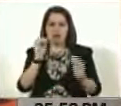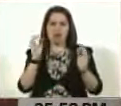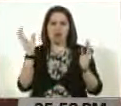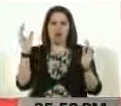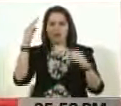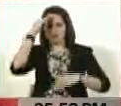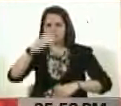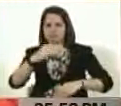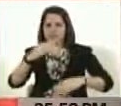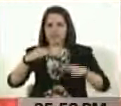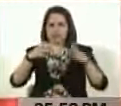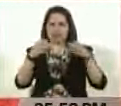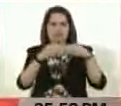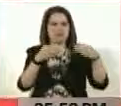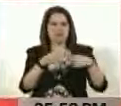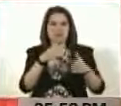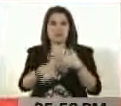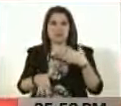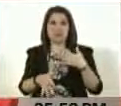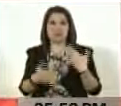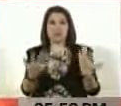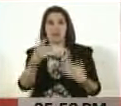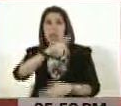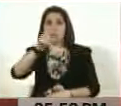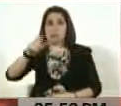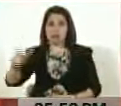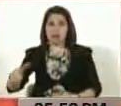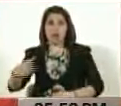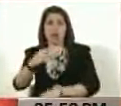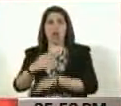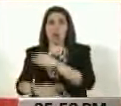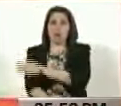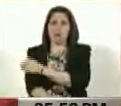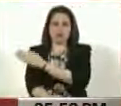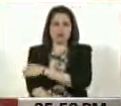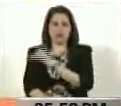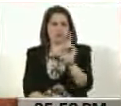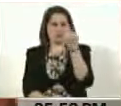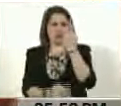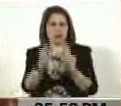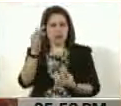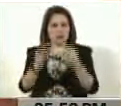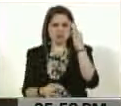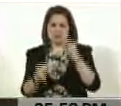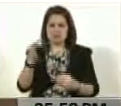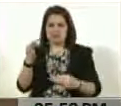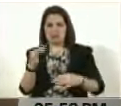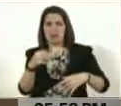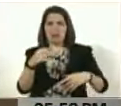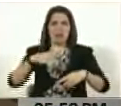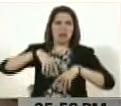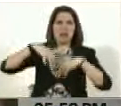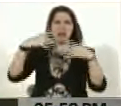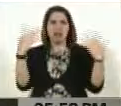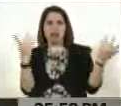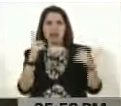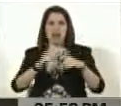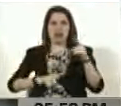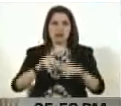situación irregular. Vemos cómo la gente de oposición, Primero Justicia, vinieron a hacer un show mediático.